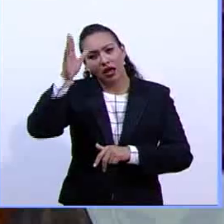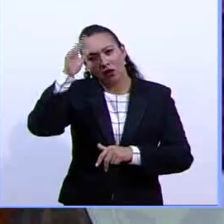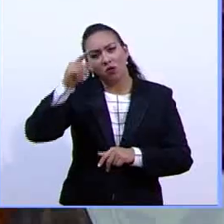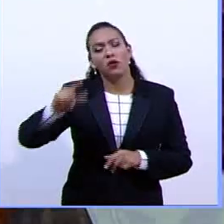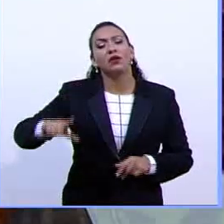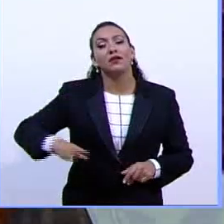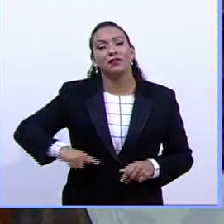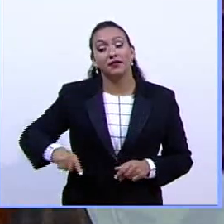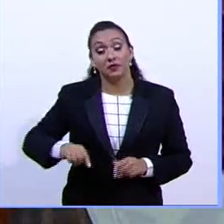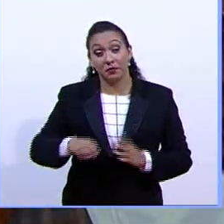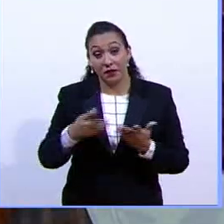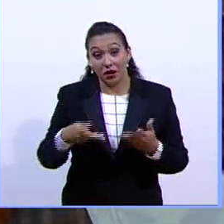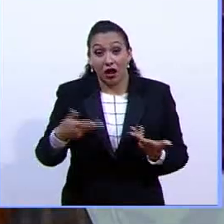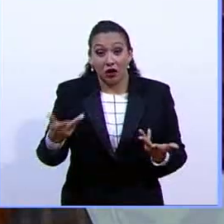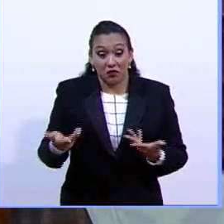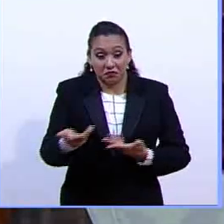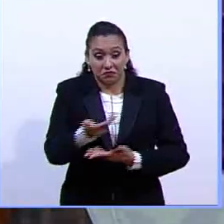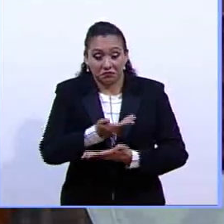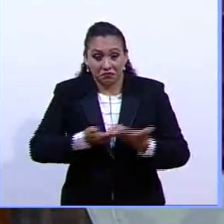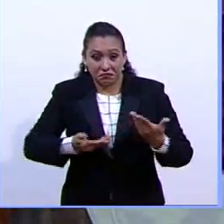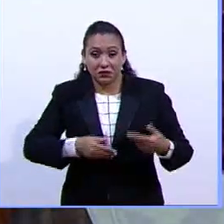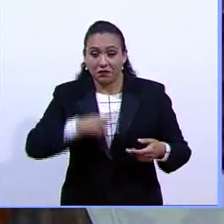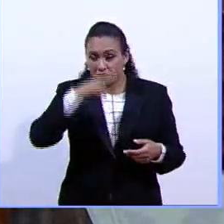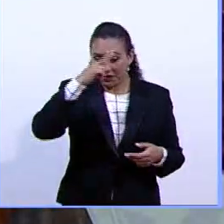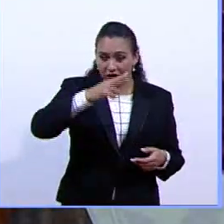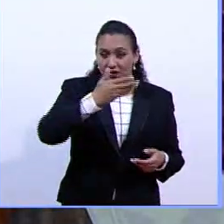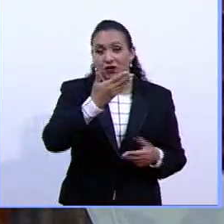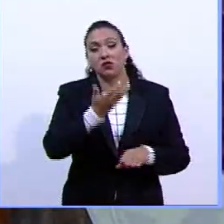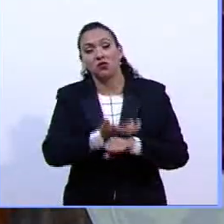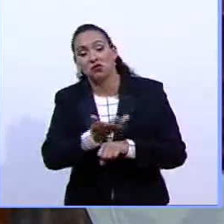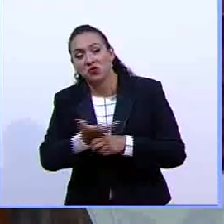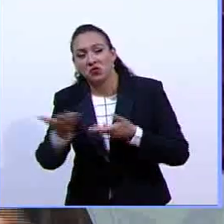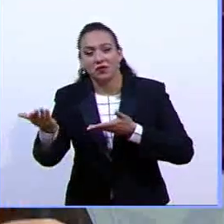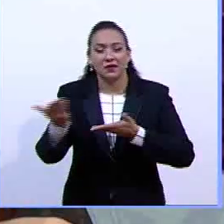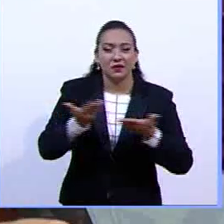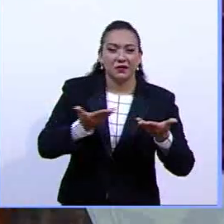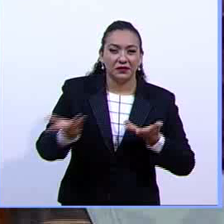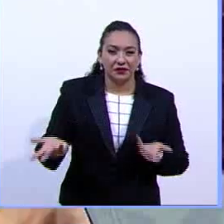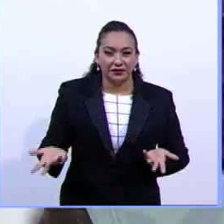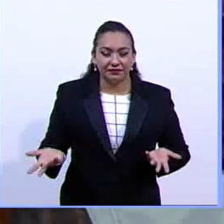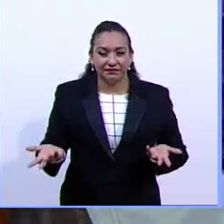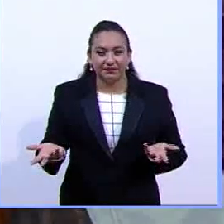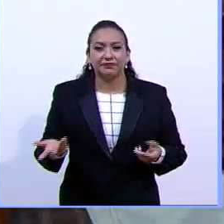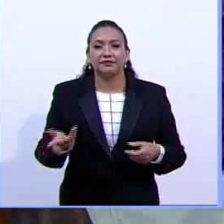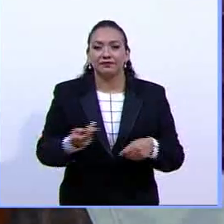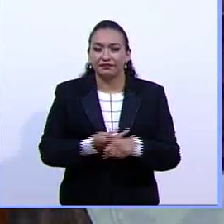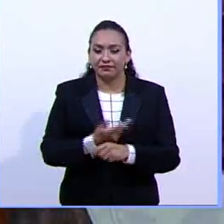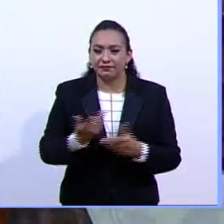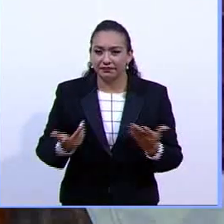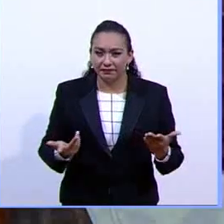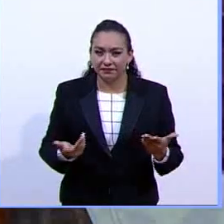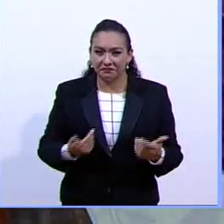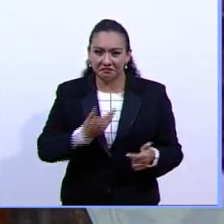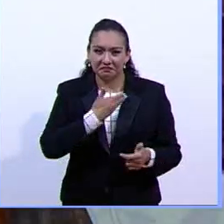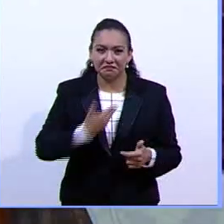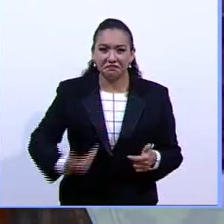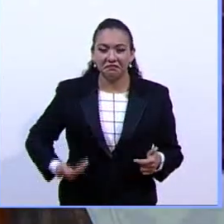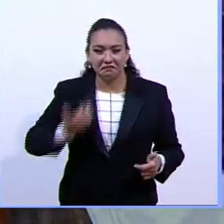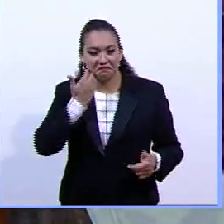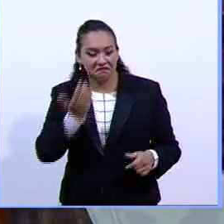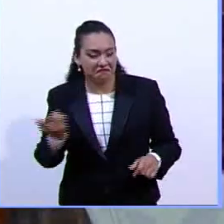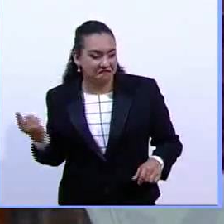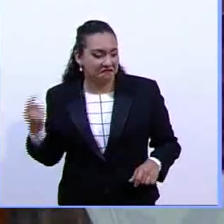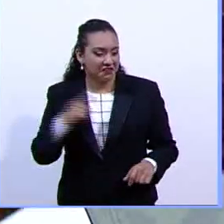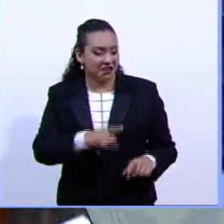relación México-Estados Unidos pues fluctúa en este juego de, como bien señala el doctor Curcio, de dentelladas